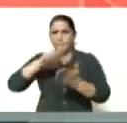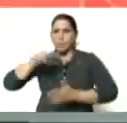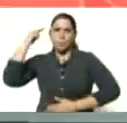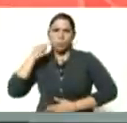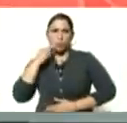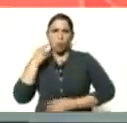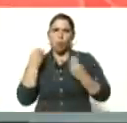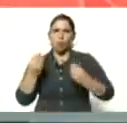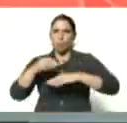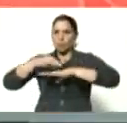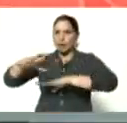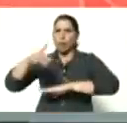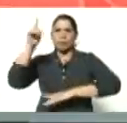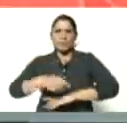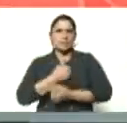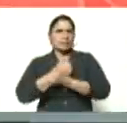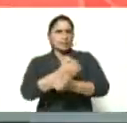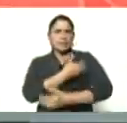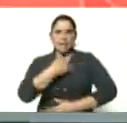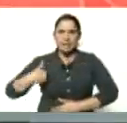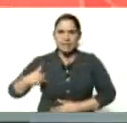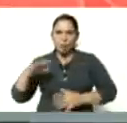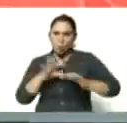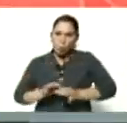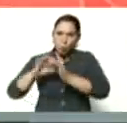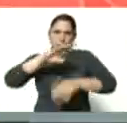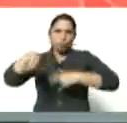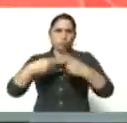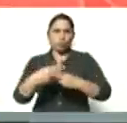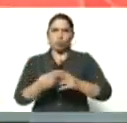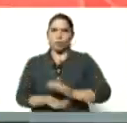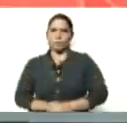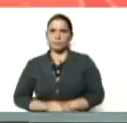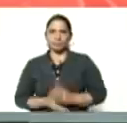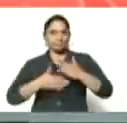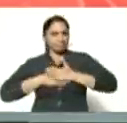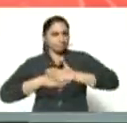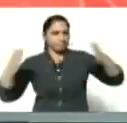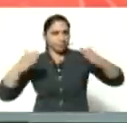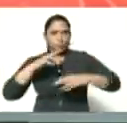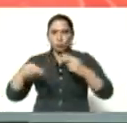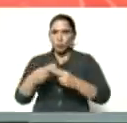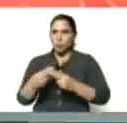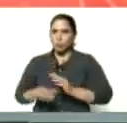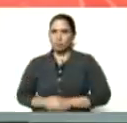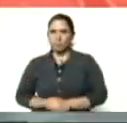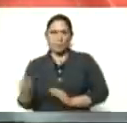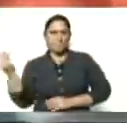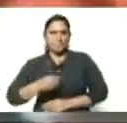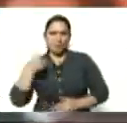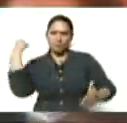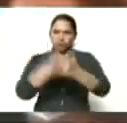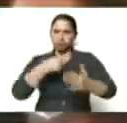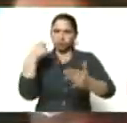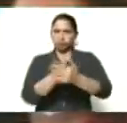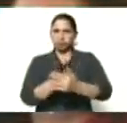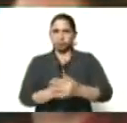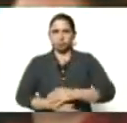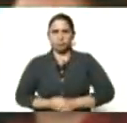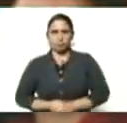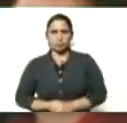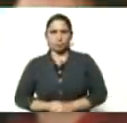como usted la dejó y como usted quería, más unida que nunca, más dispuesta que nunca, más combativa que nunca, yo